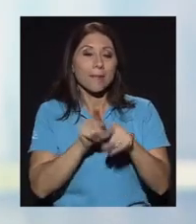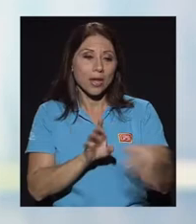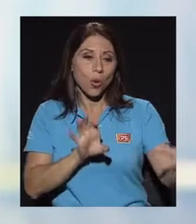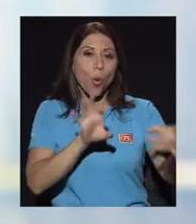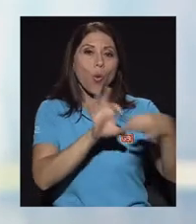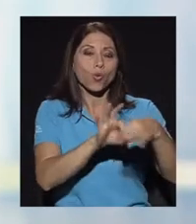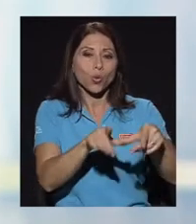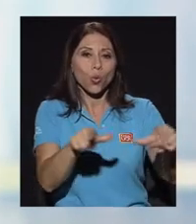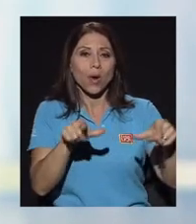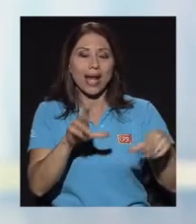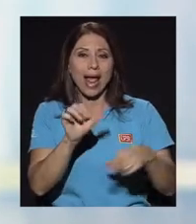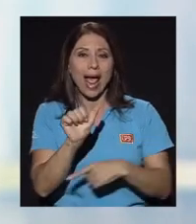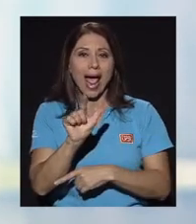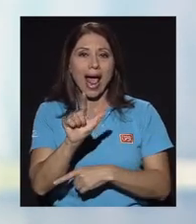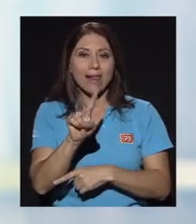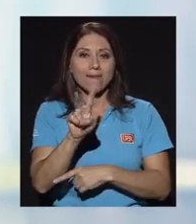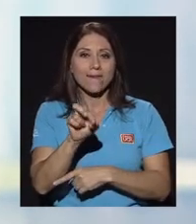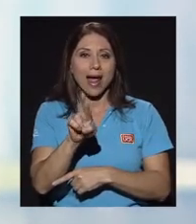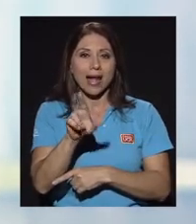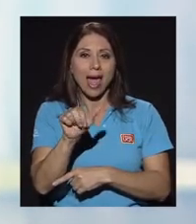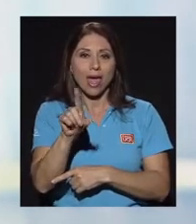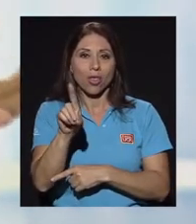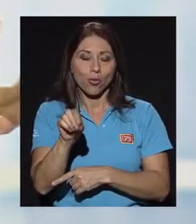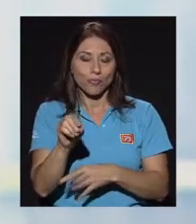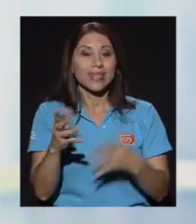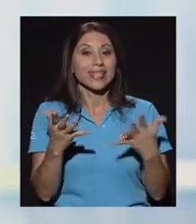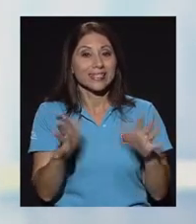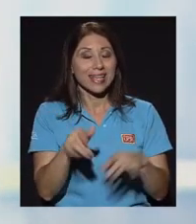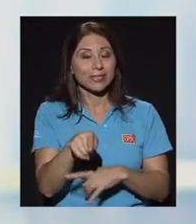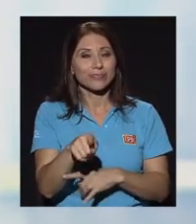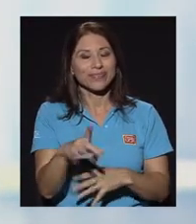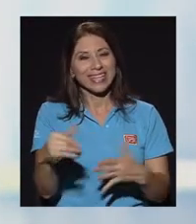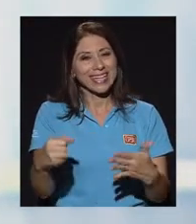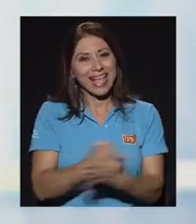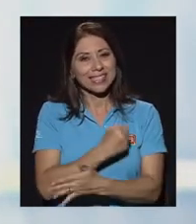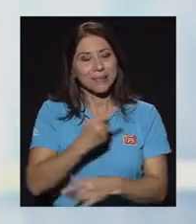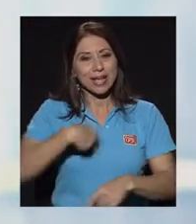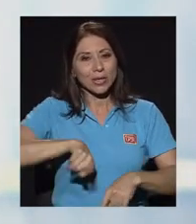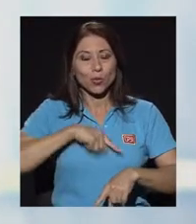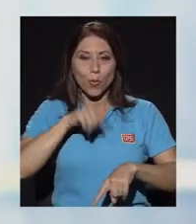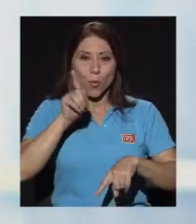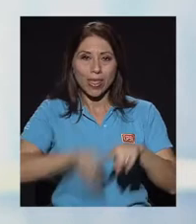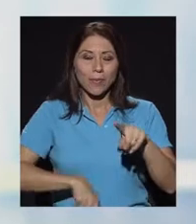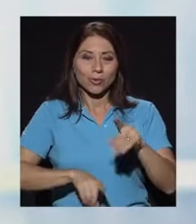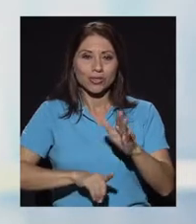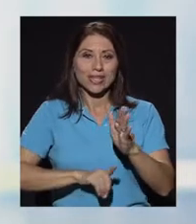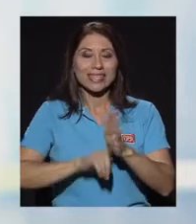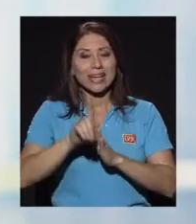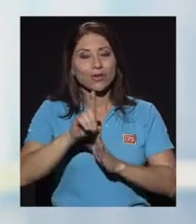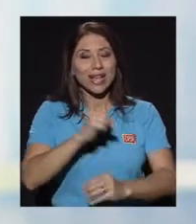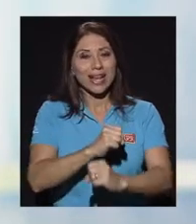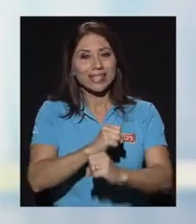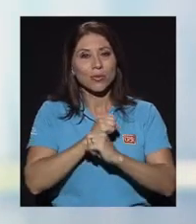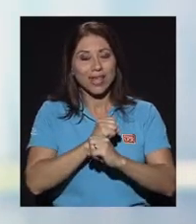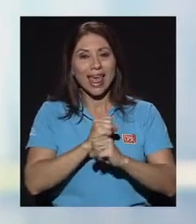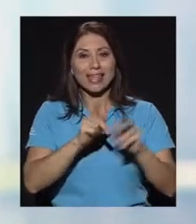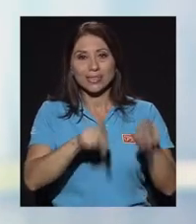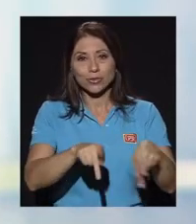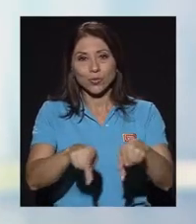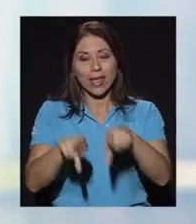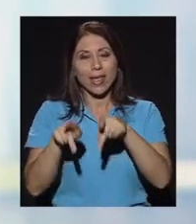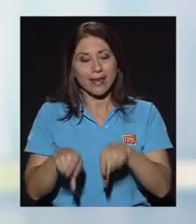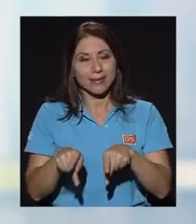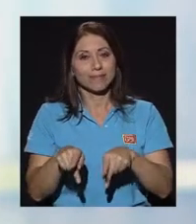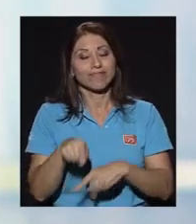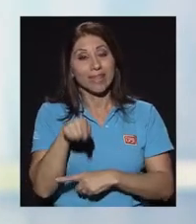Alvarado. Lo tenemos en juego. Lástima que no podemos desarrollar la seguridad ciudadana, que es